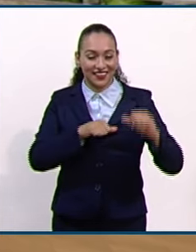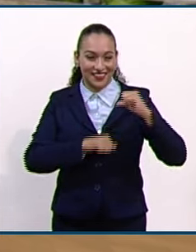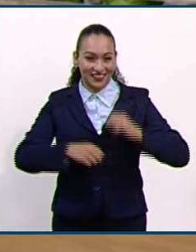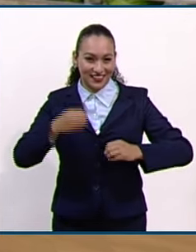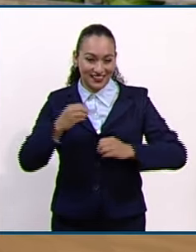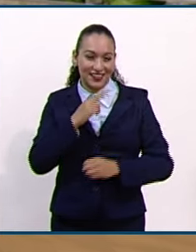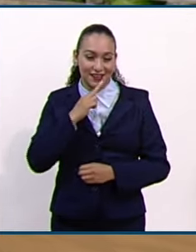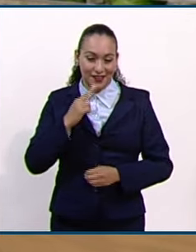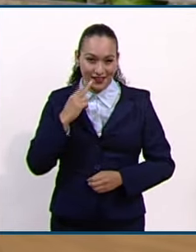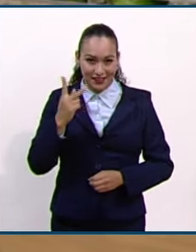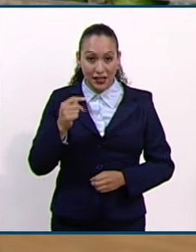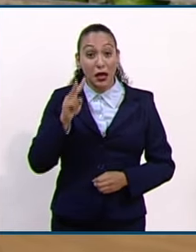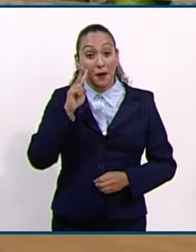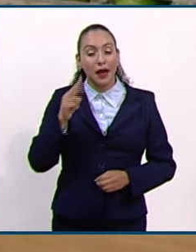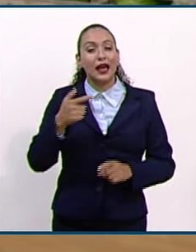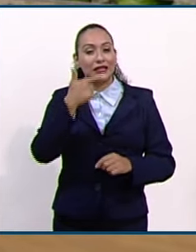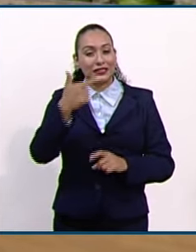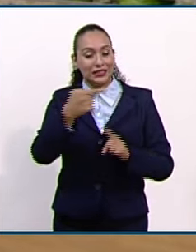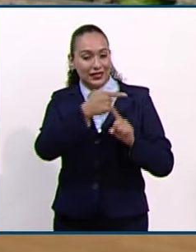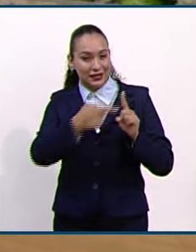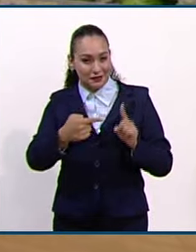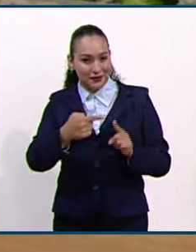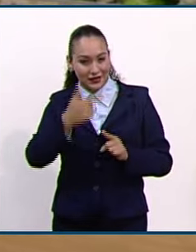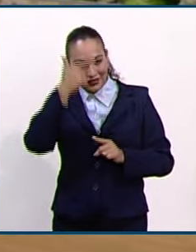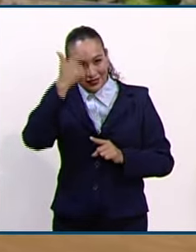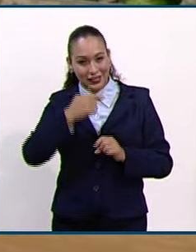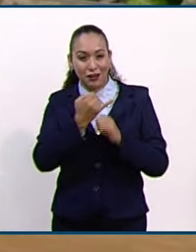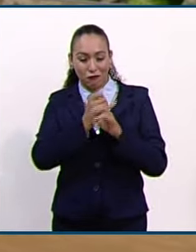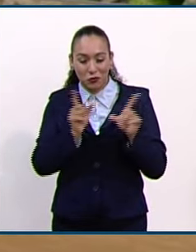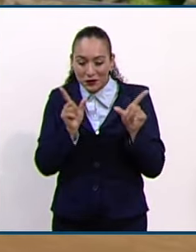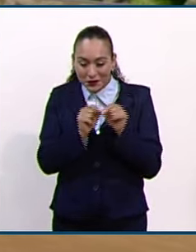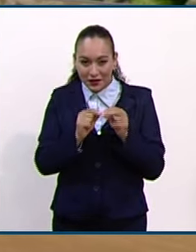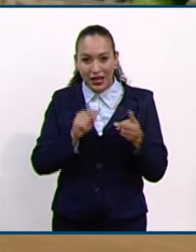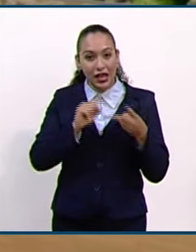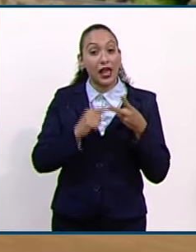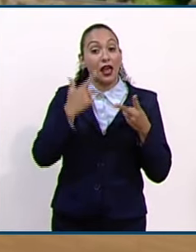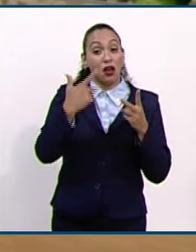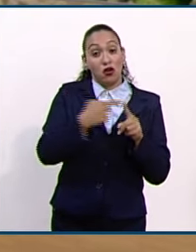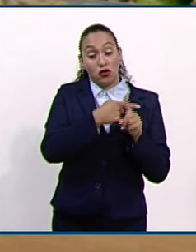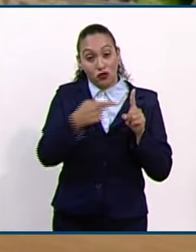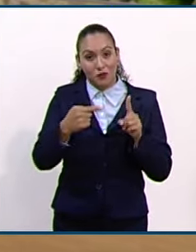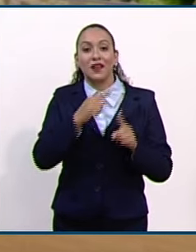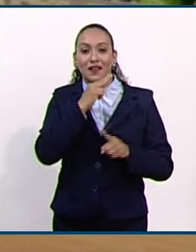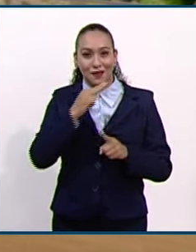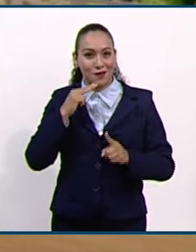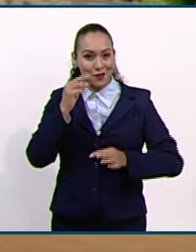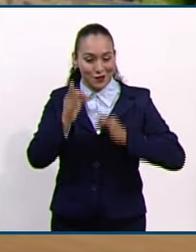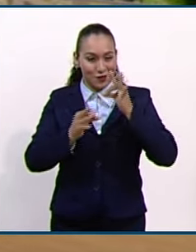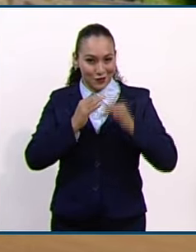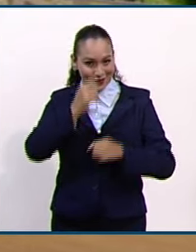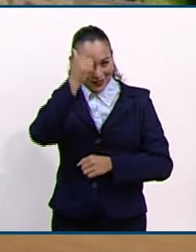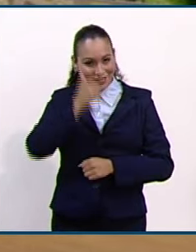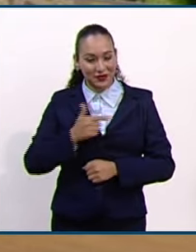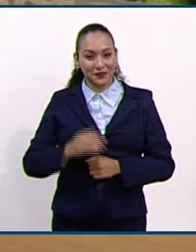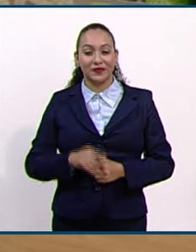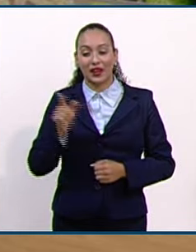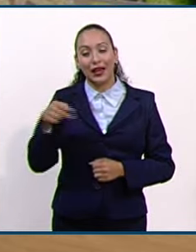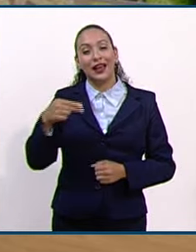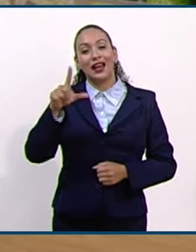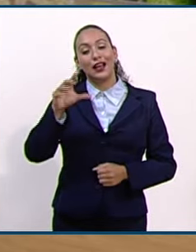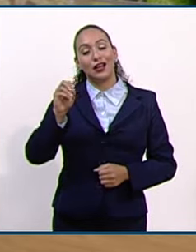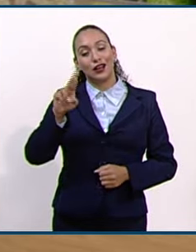de la Federación. Siga a las 19:30 horas nuestro avance informativo y a las 8:30 de la noche el noticiario nocturno. Soy Lorena Sánchez